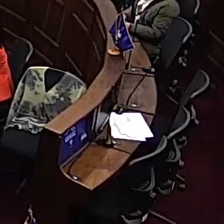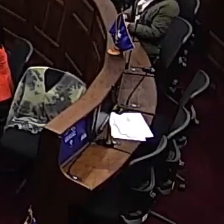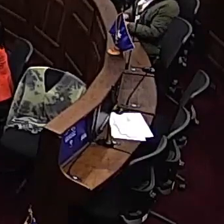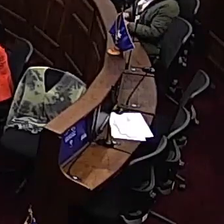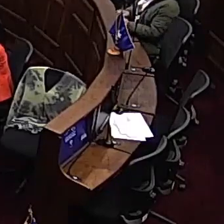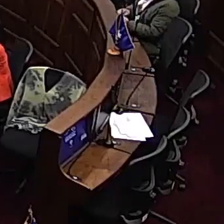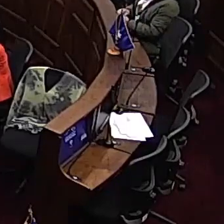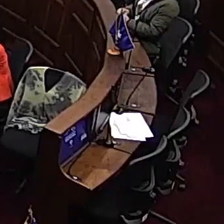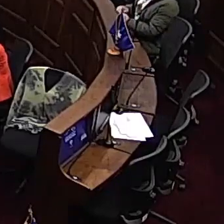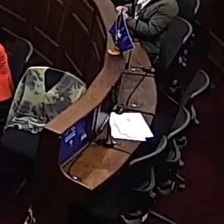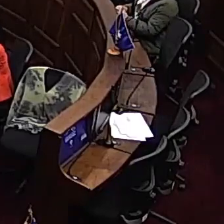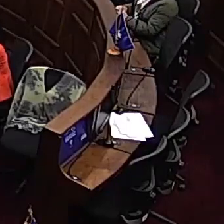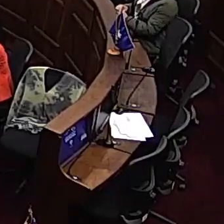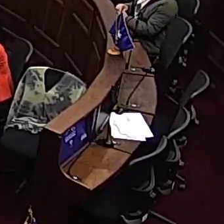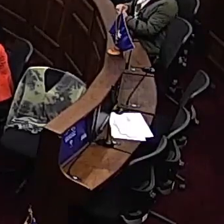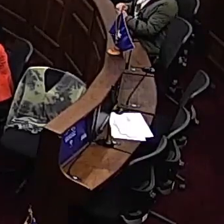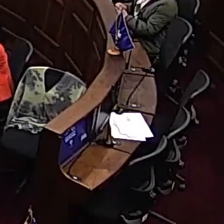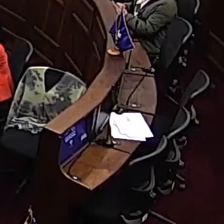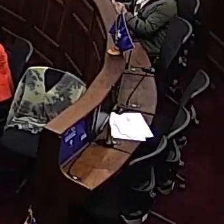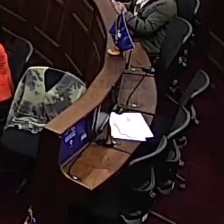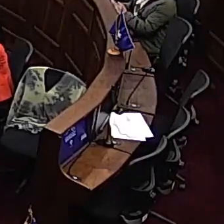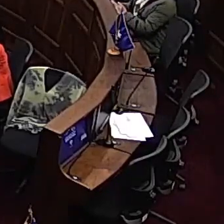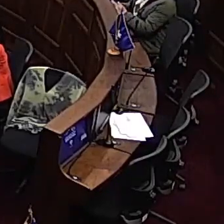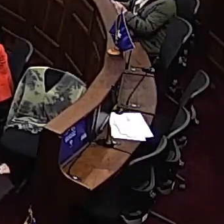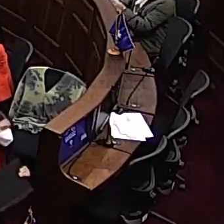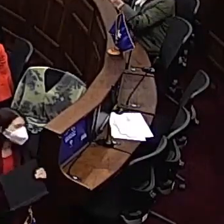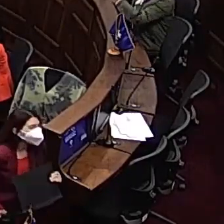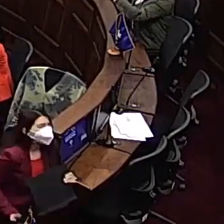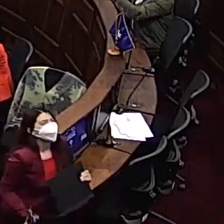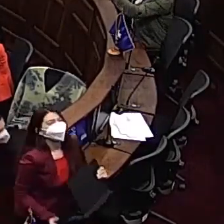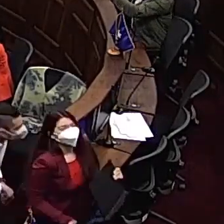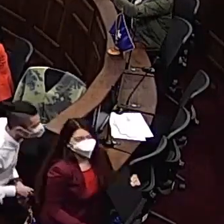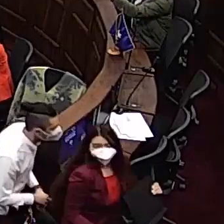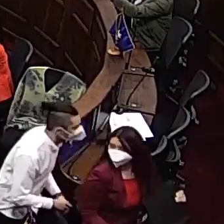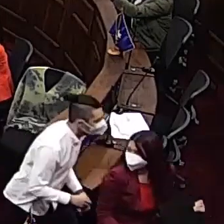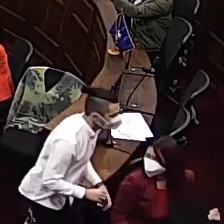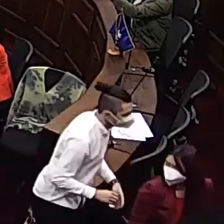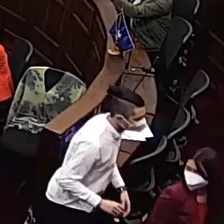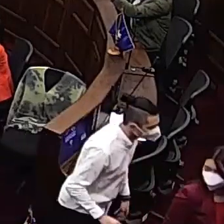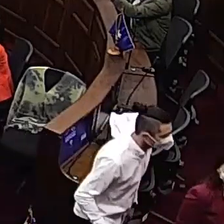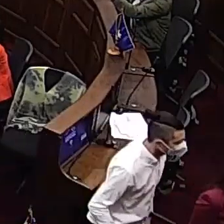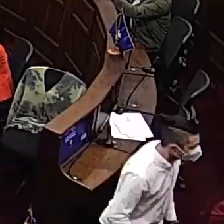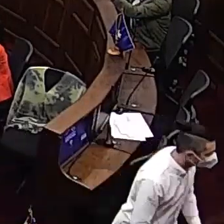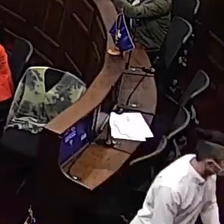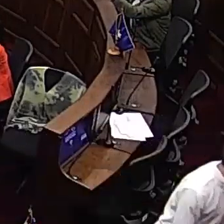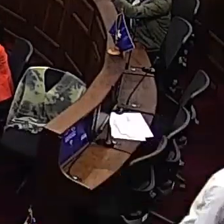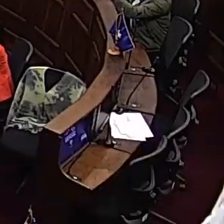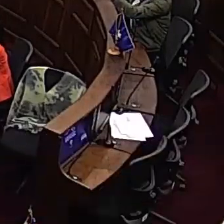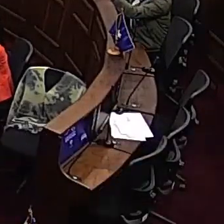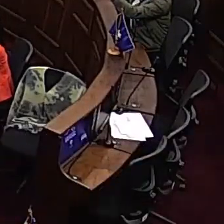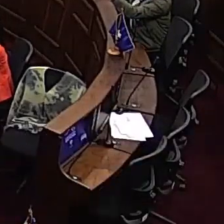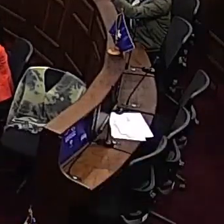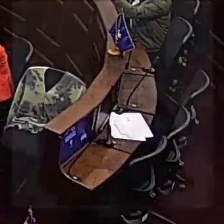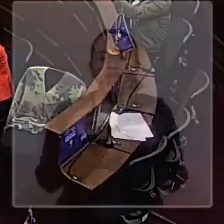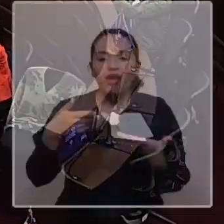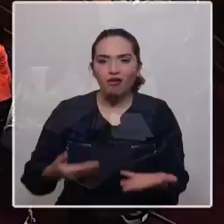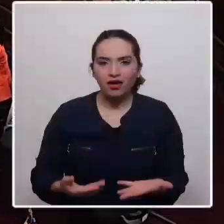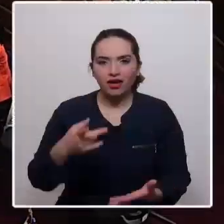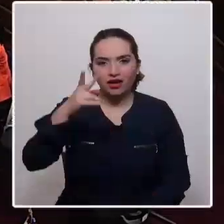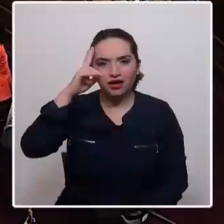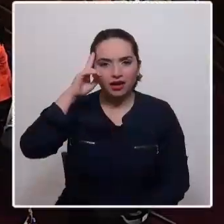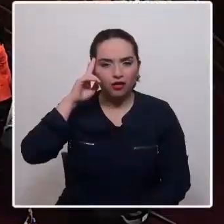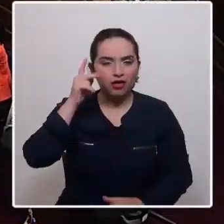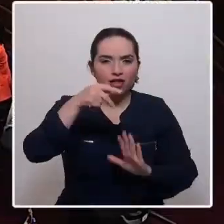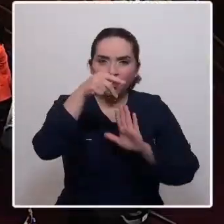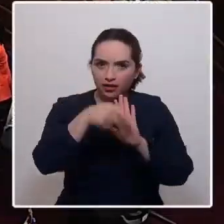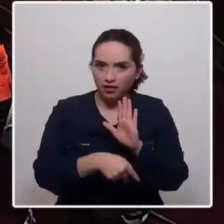Agradecemos la exposición de la coordinación y el trabajo de la comisión y ahora vamos a pasar a recordar las normas que nos hemos dado a nosotros